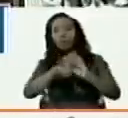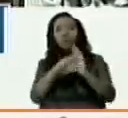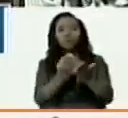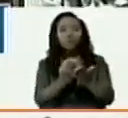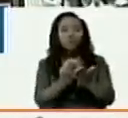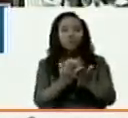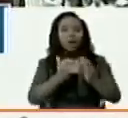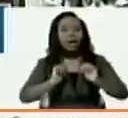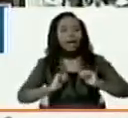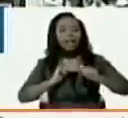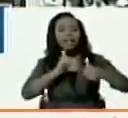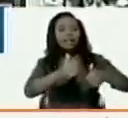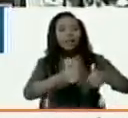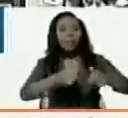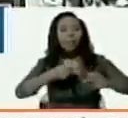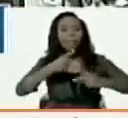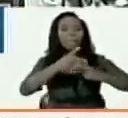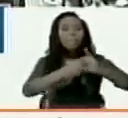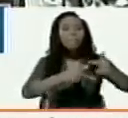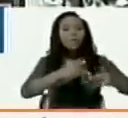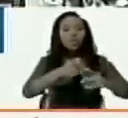Iniciamos un proceso de carnetización.